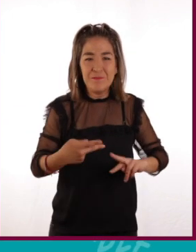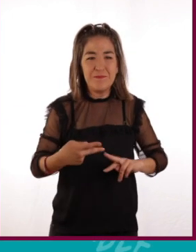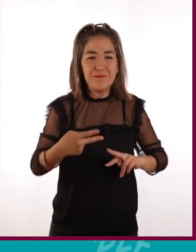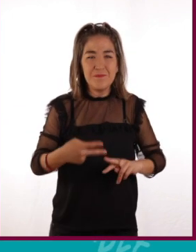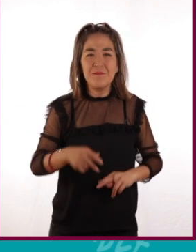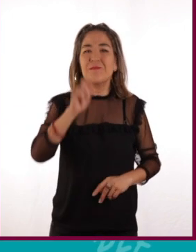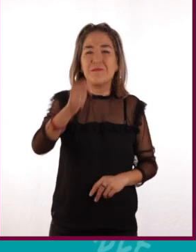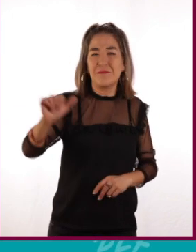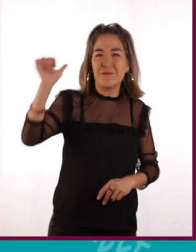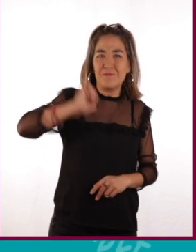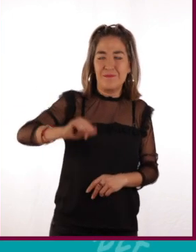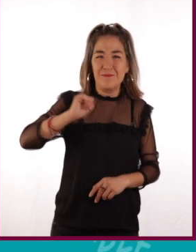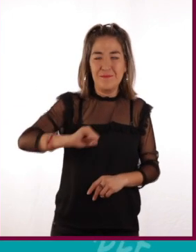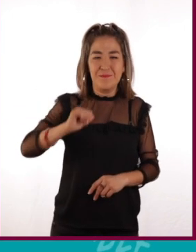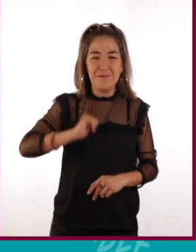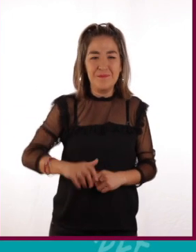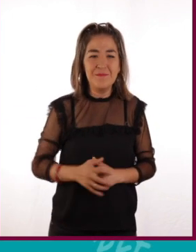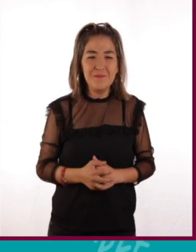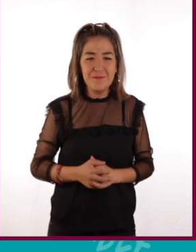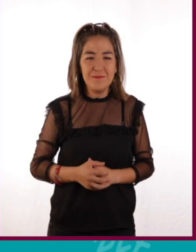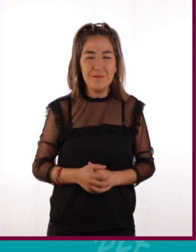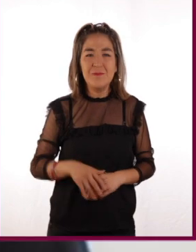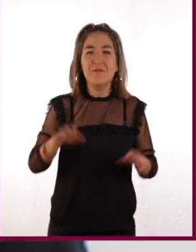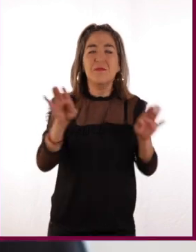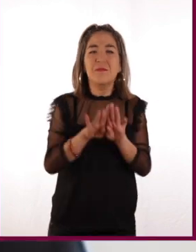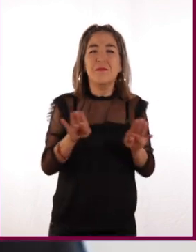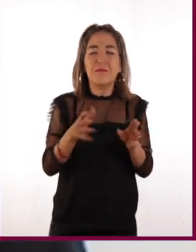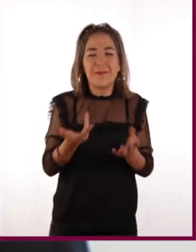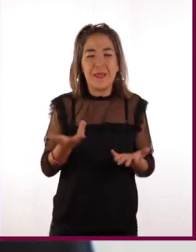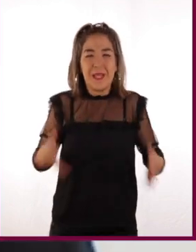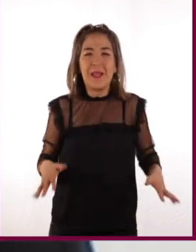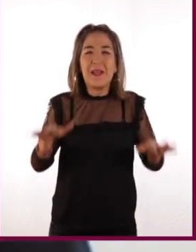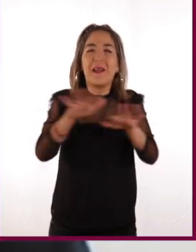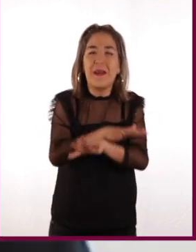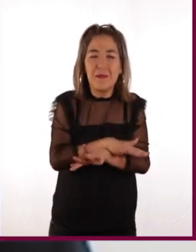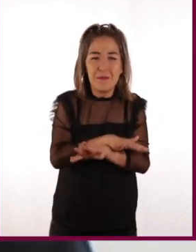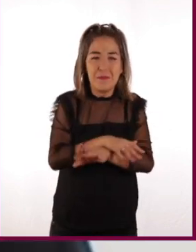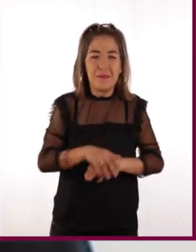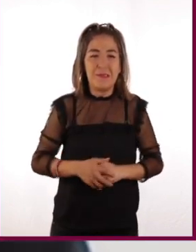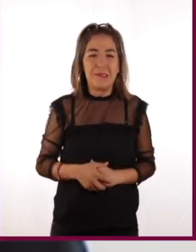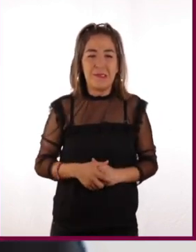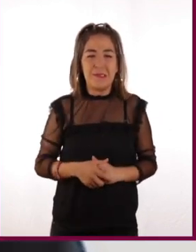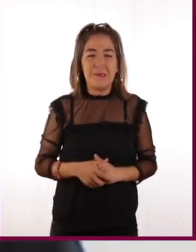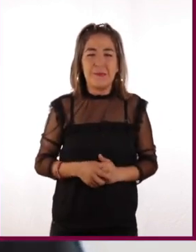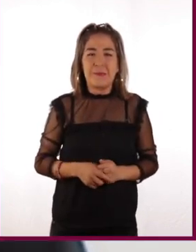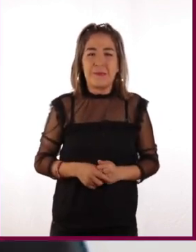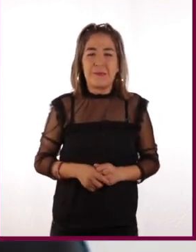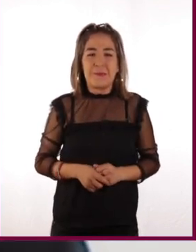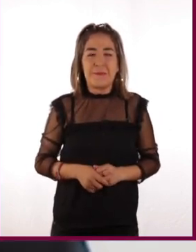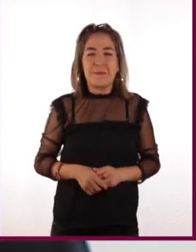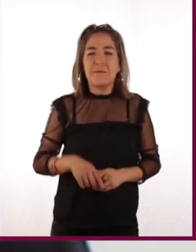opuesta totalmente a las corrientes de las que estamos hablando, la no ornamentación y